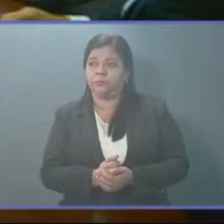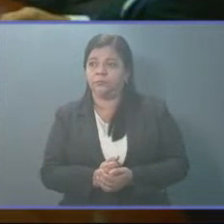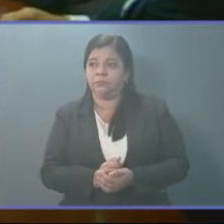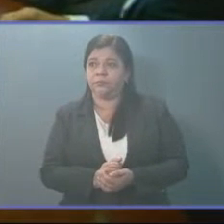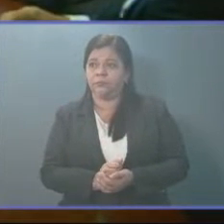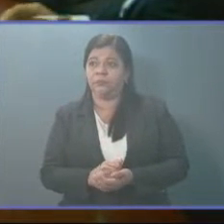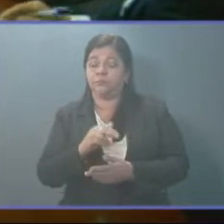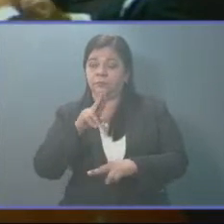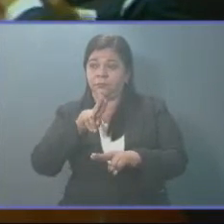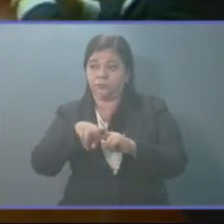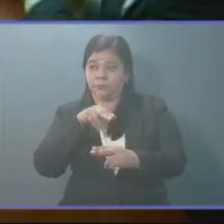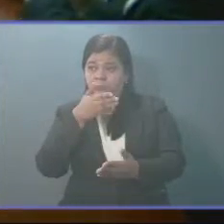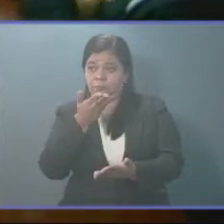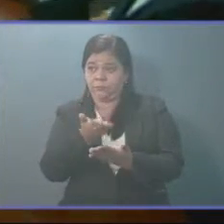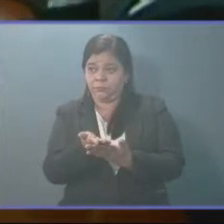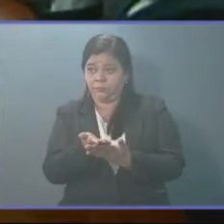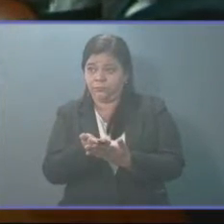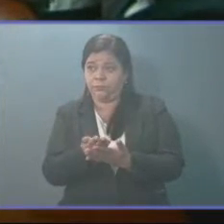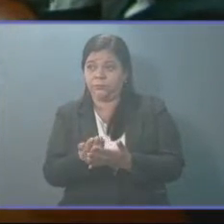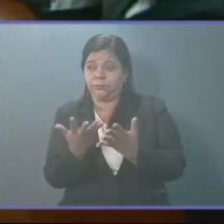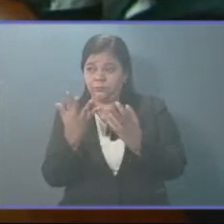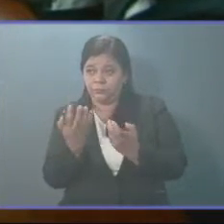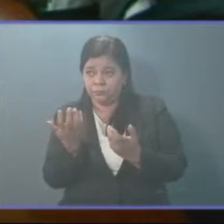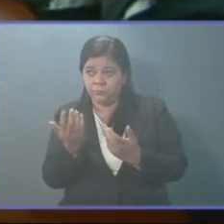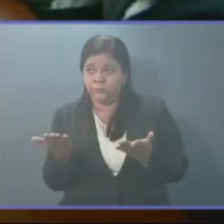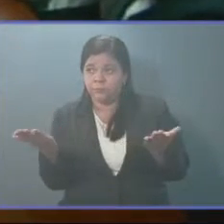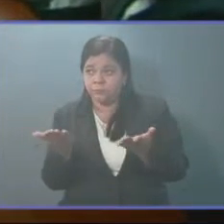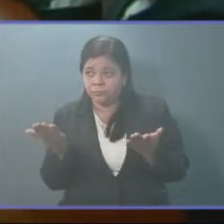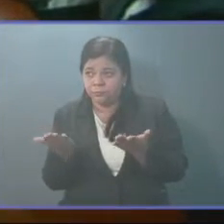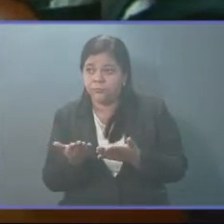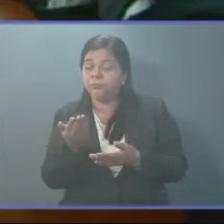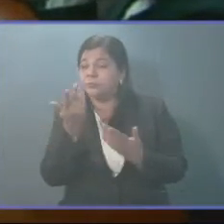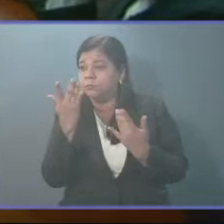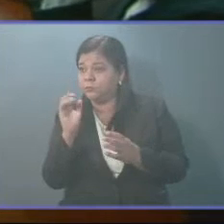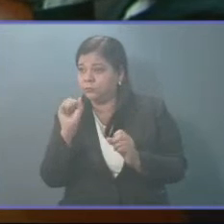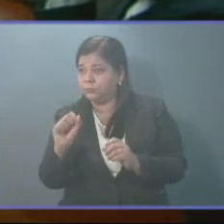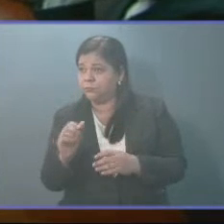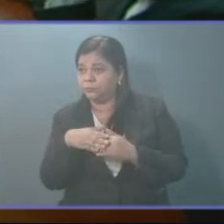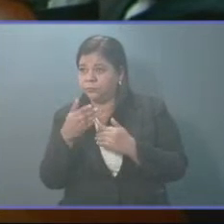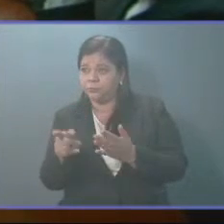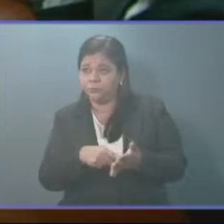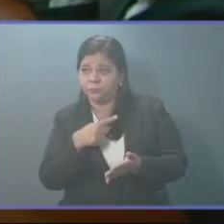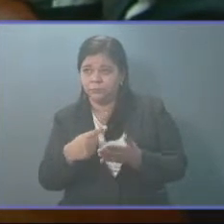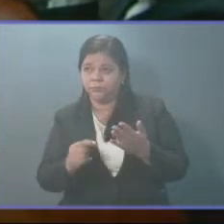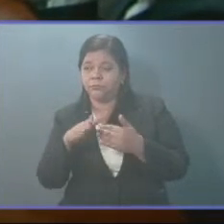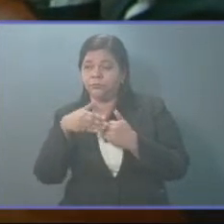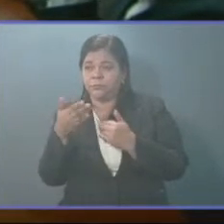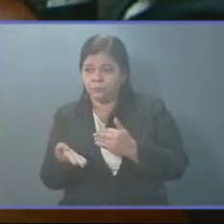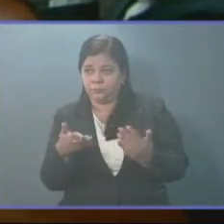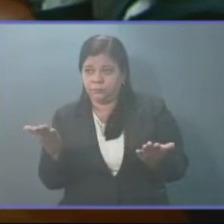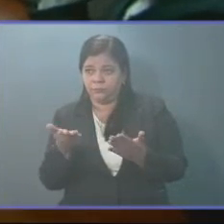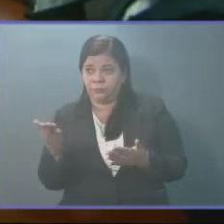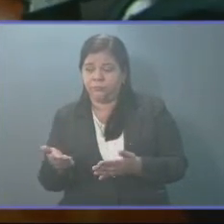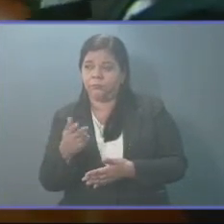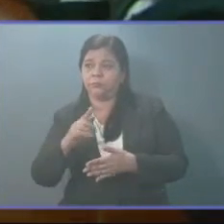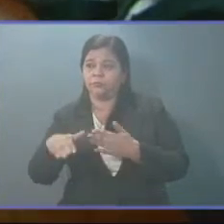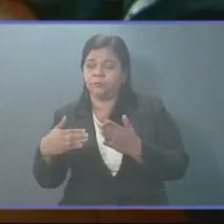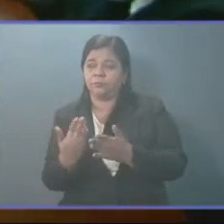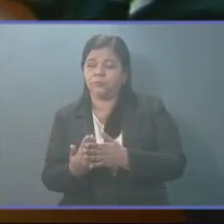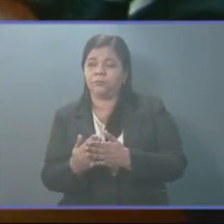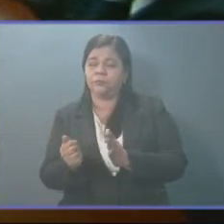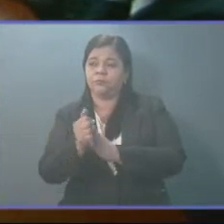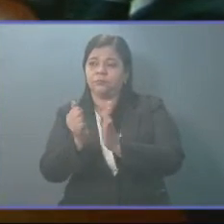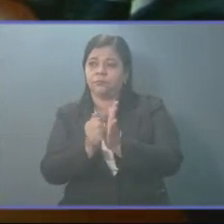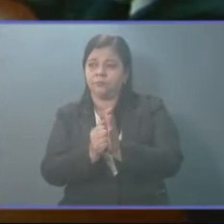Arena propone que este principio de irrenunciabilidad debería eliminarse por ser innecesario, ya que el mismo está regulado a nivel constitucional en el